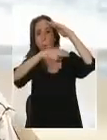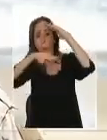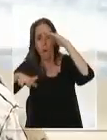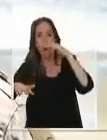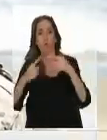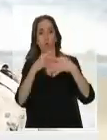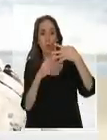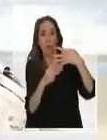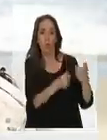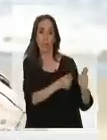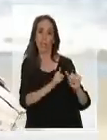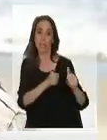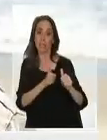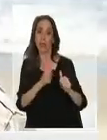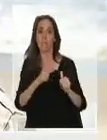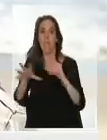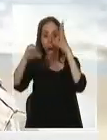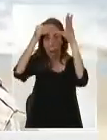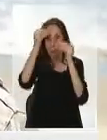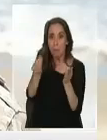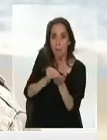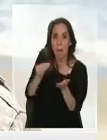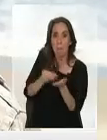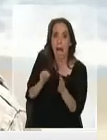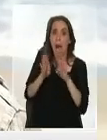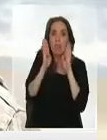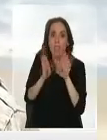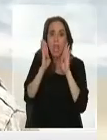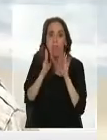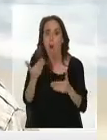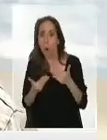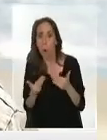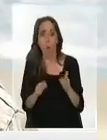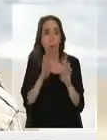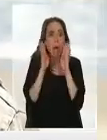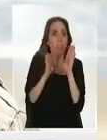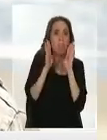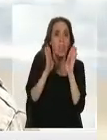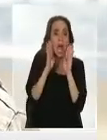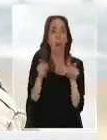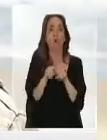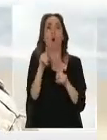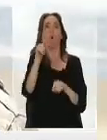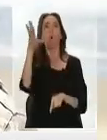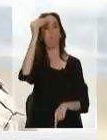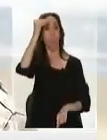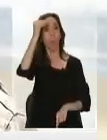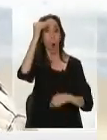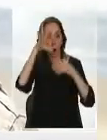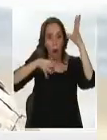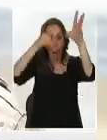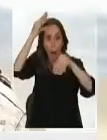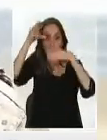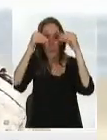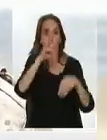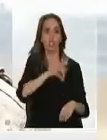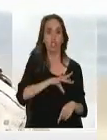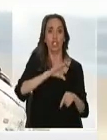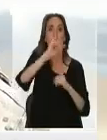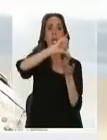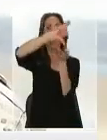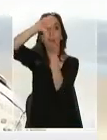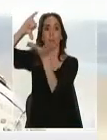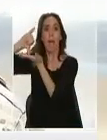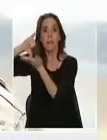desafío constante de estar actualizando técnicas, actualizando procedimientos de experiencias que se obtienen tanto a nivel nacional como